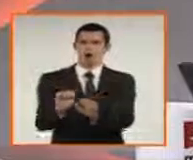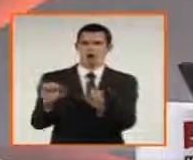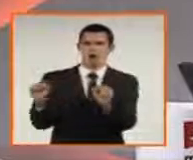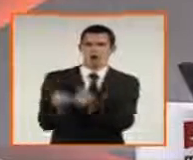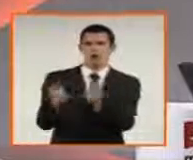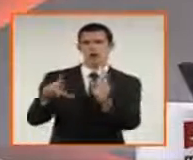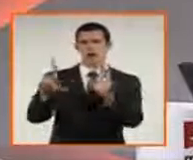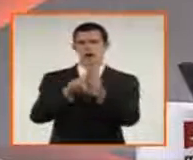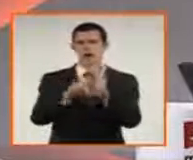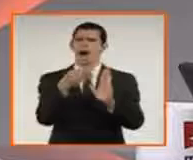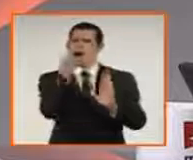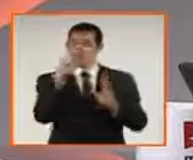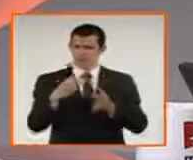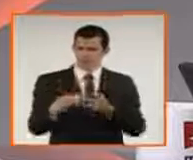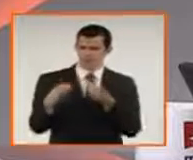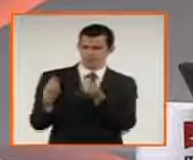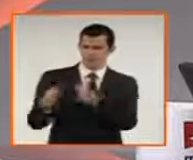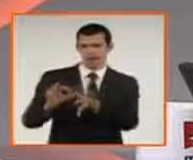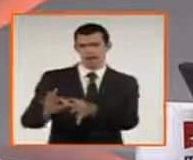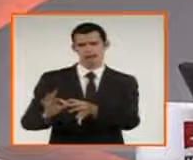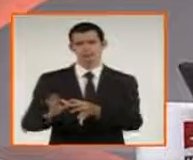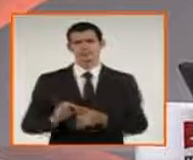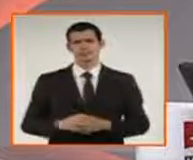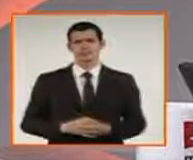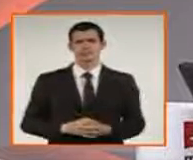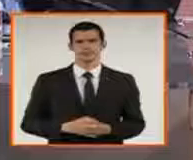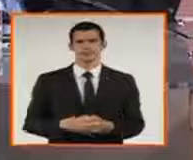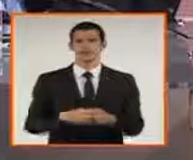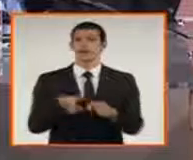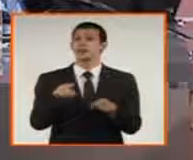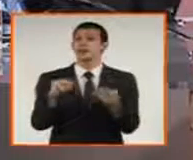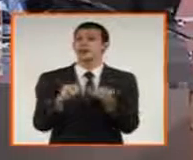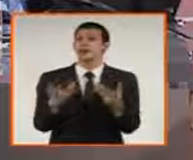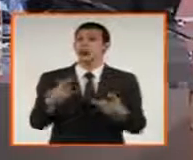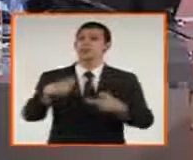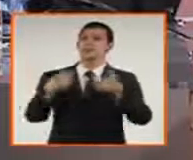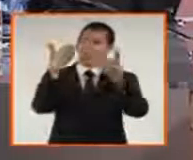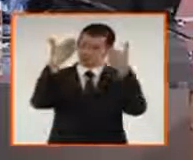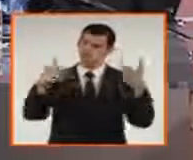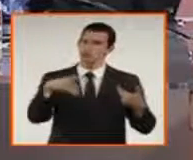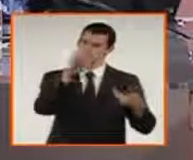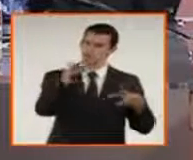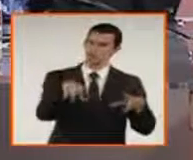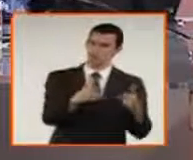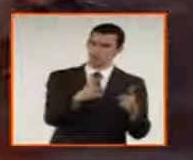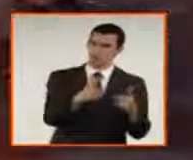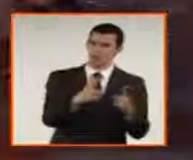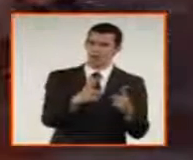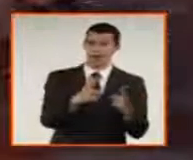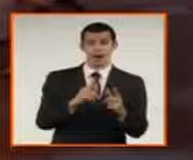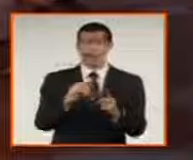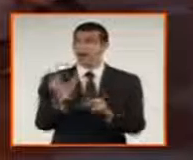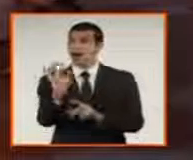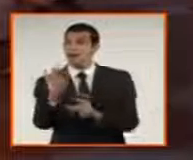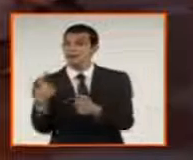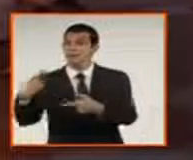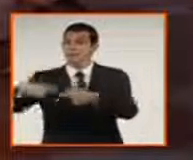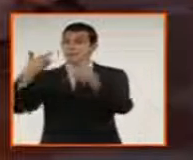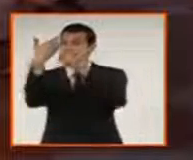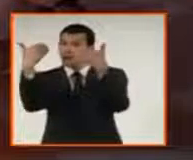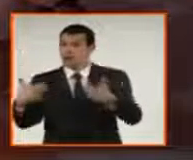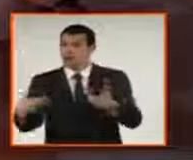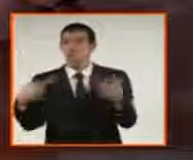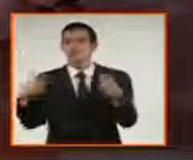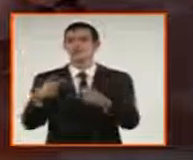¿no? Exactamente. Esta, bueno, hasta aquí llega lo que yo tenía por preguntar, pero me gustaría que ustedes, si tienen alguna otra